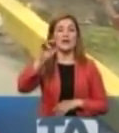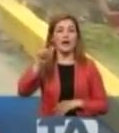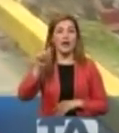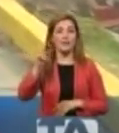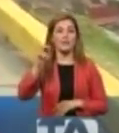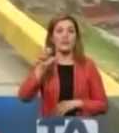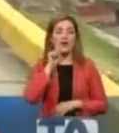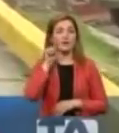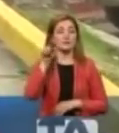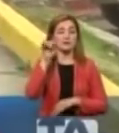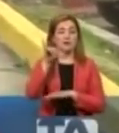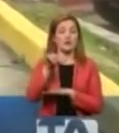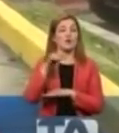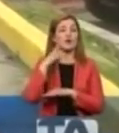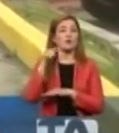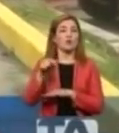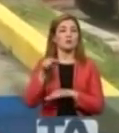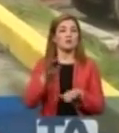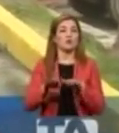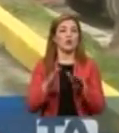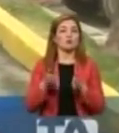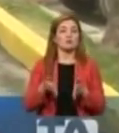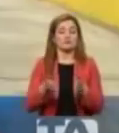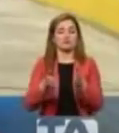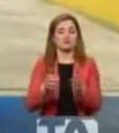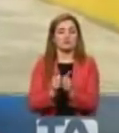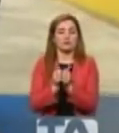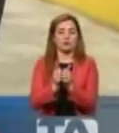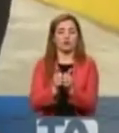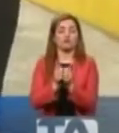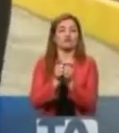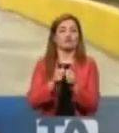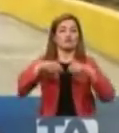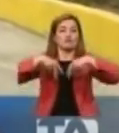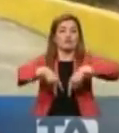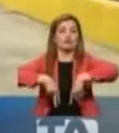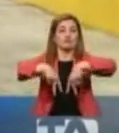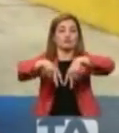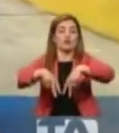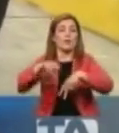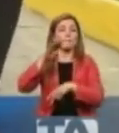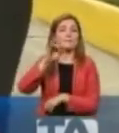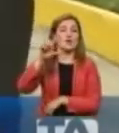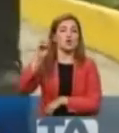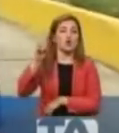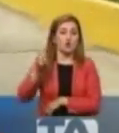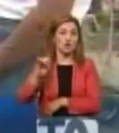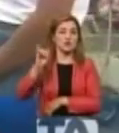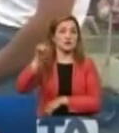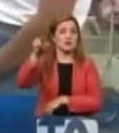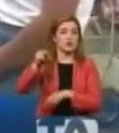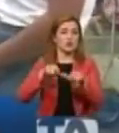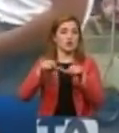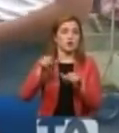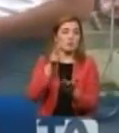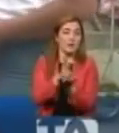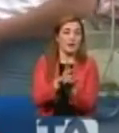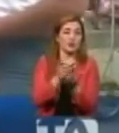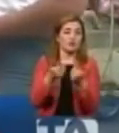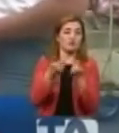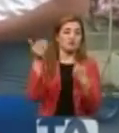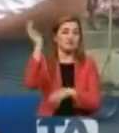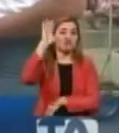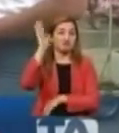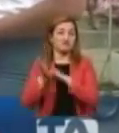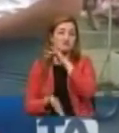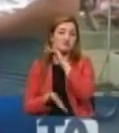julio caminaron juntas por este callejón en el sector de la Biloxi, en el sur de Quito, y que luego aquí en esta parada la joven se